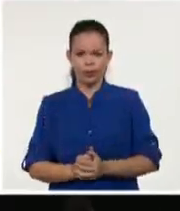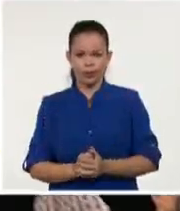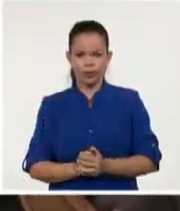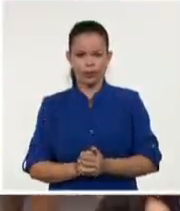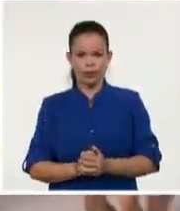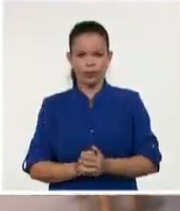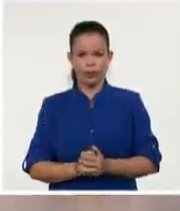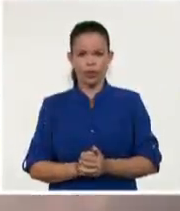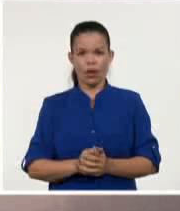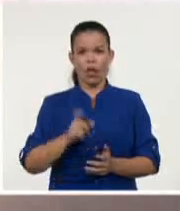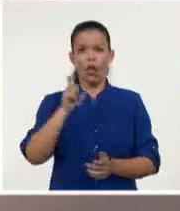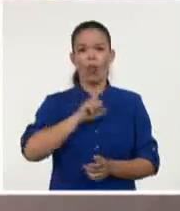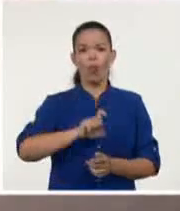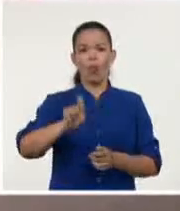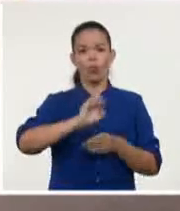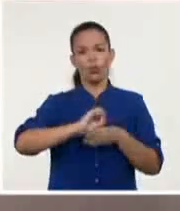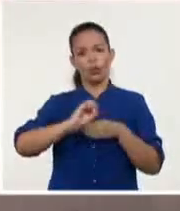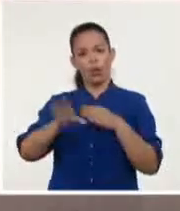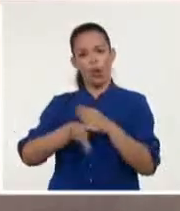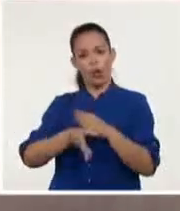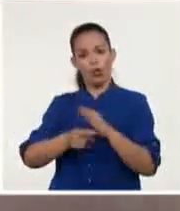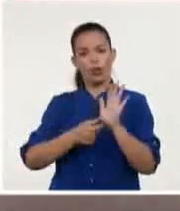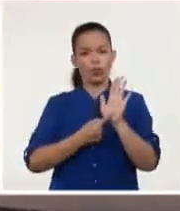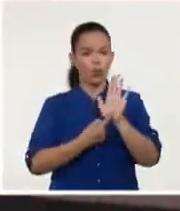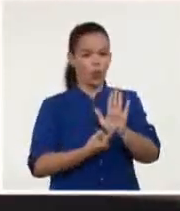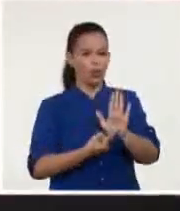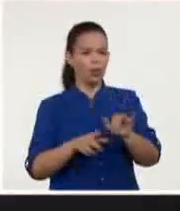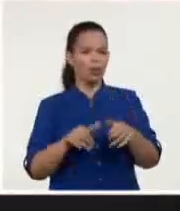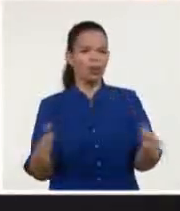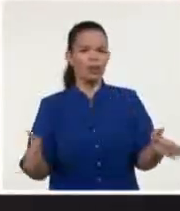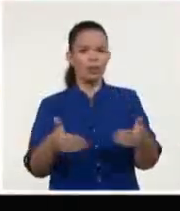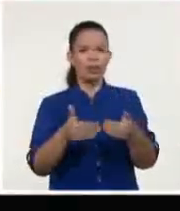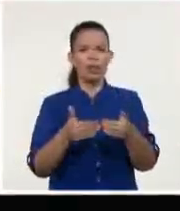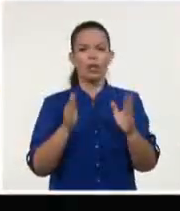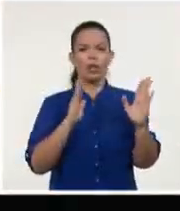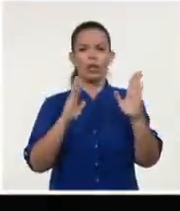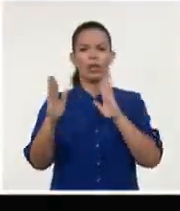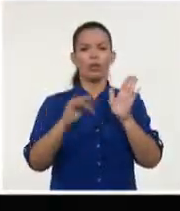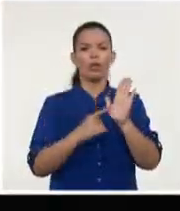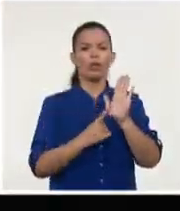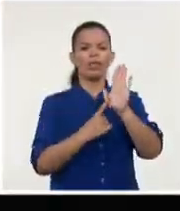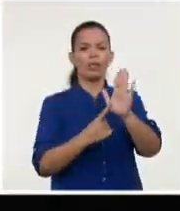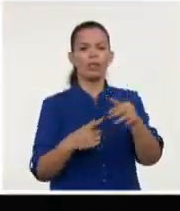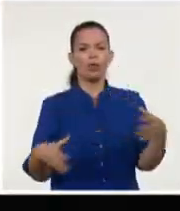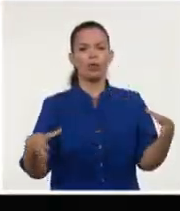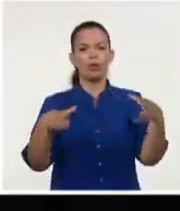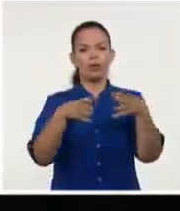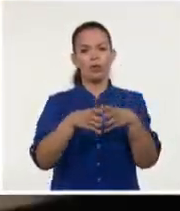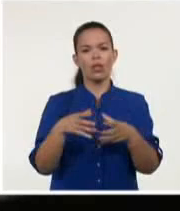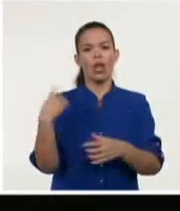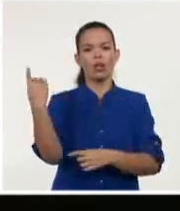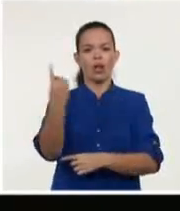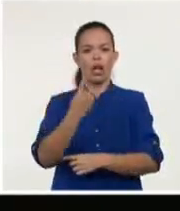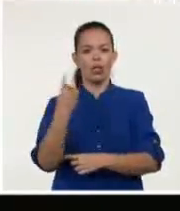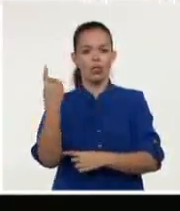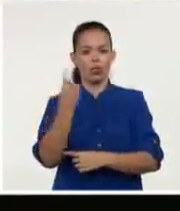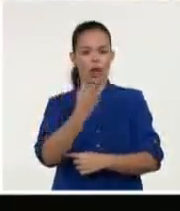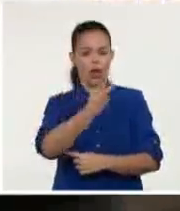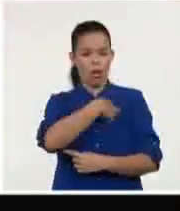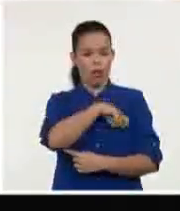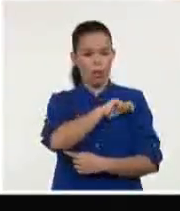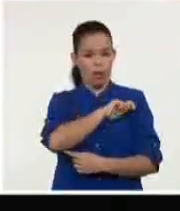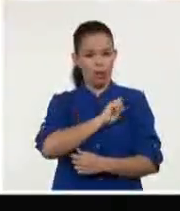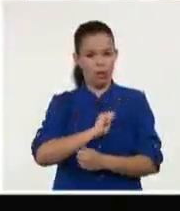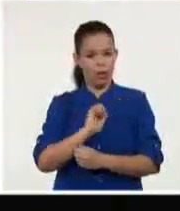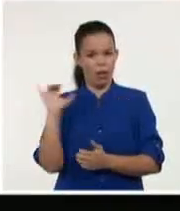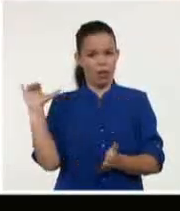última puesta en escena de esta versión de Carmen, concluyó el ciclo de presentaciones de la Compañía Nacional de Danza de España, que llegó a Cuba